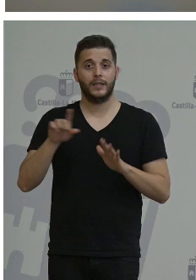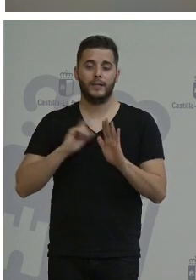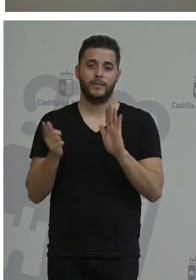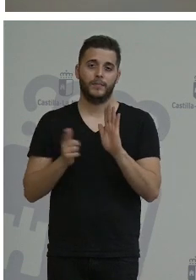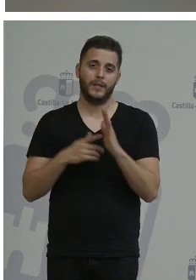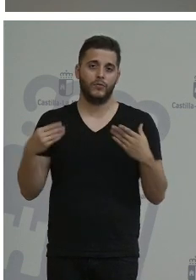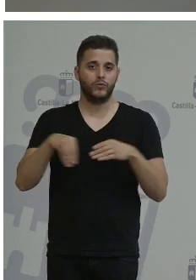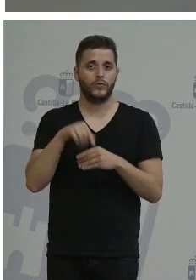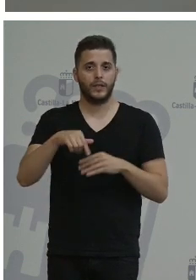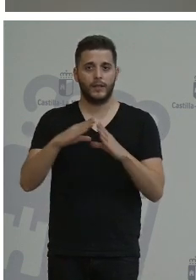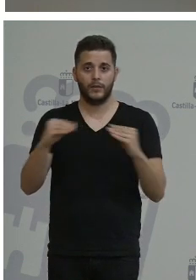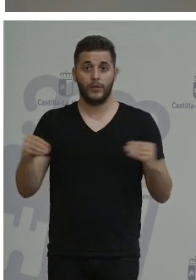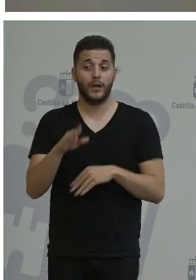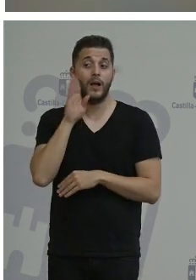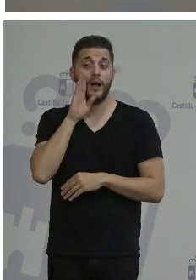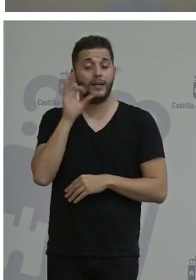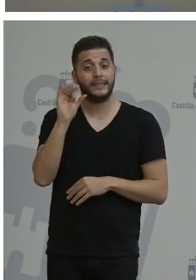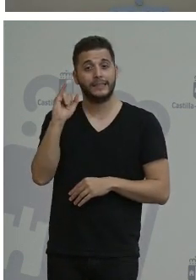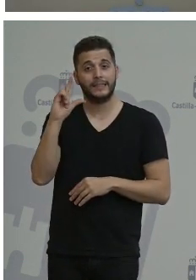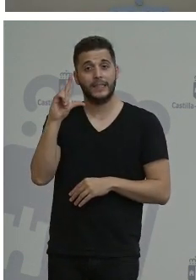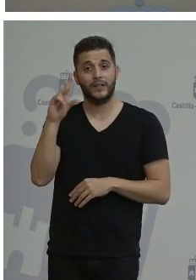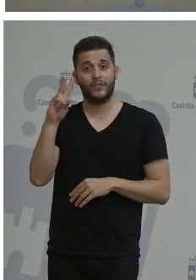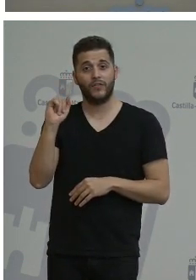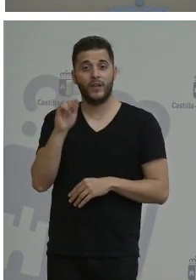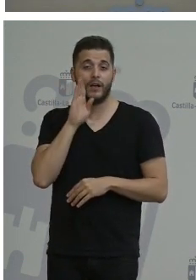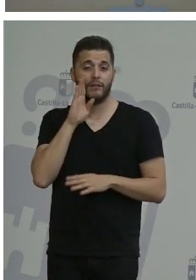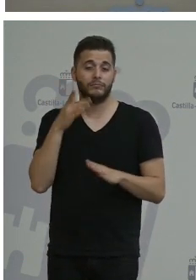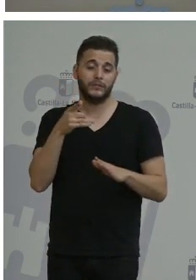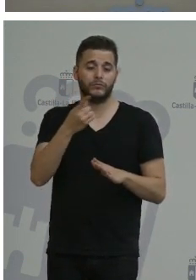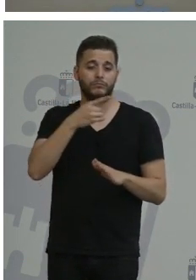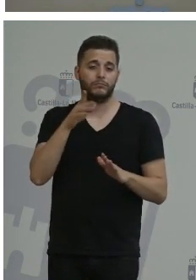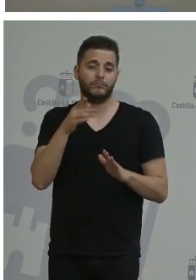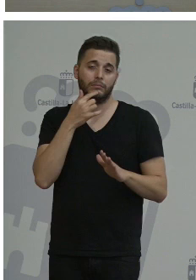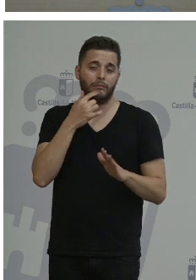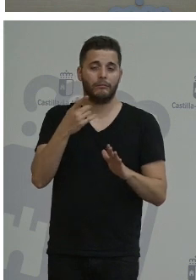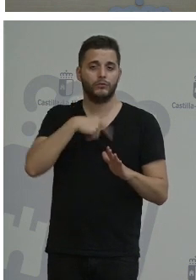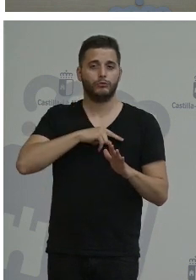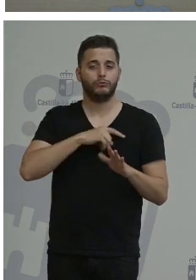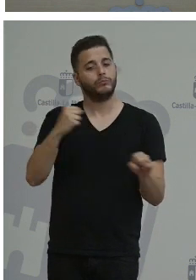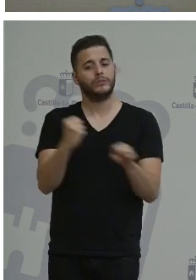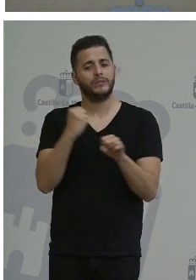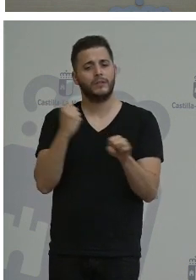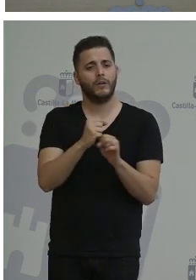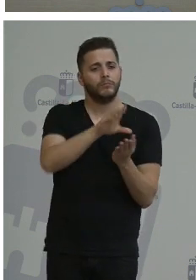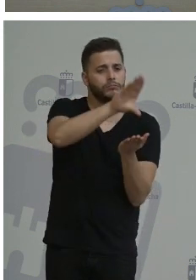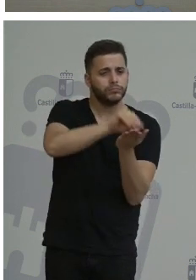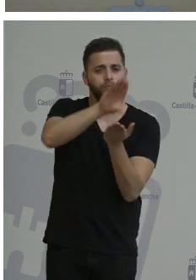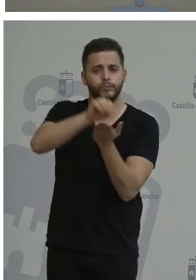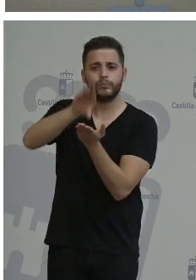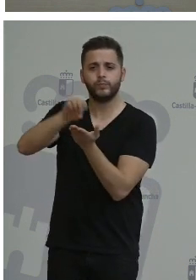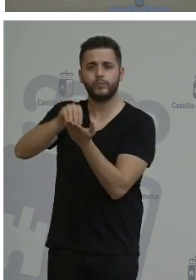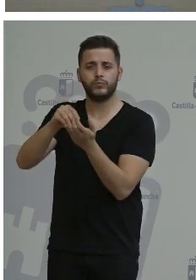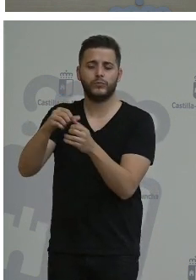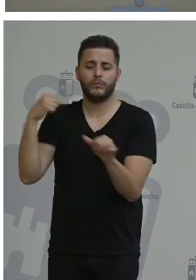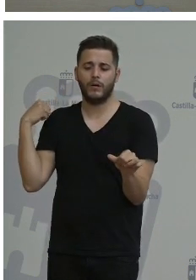Como ha comentado Silvia, pues vamos a presentaros un trabajo que se ha estado realizando a nivel de recopilación por parte de